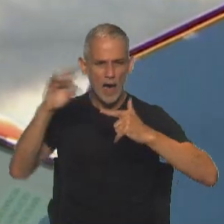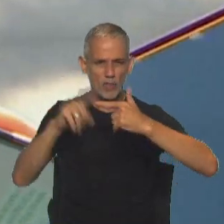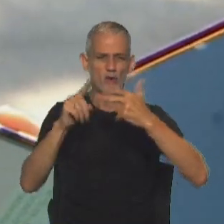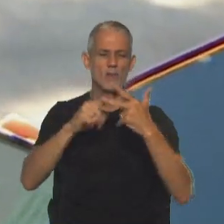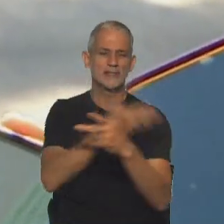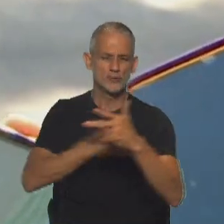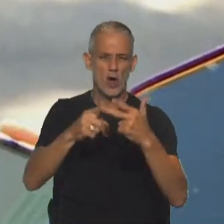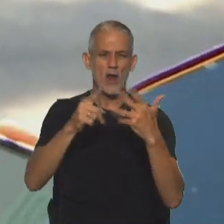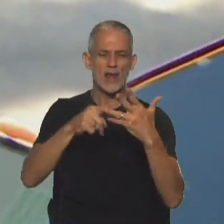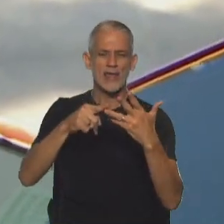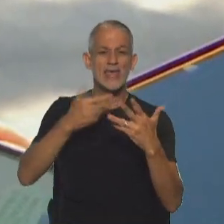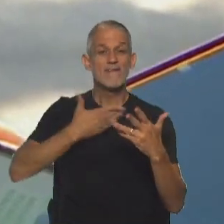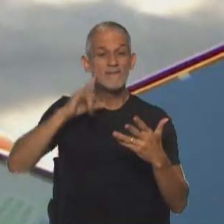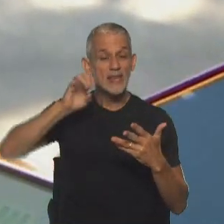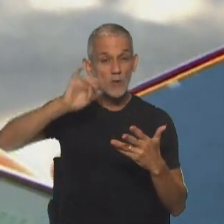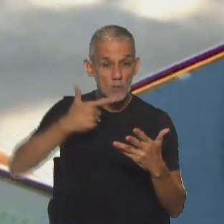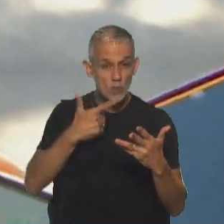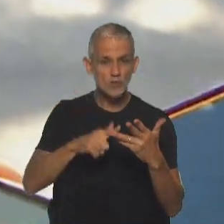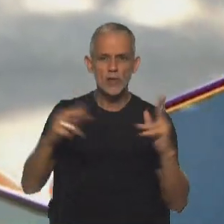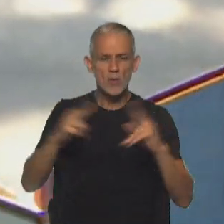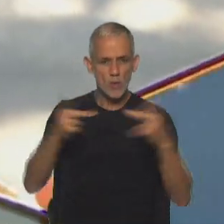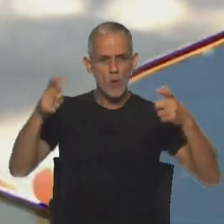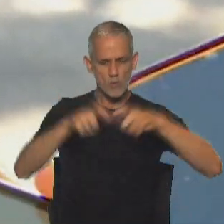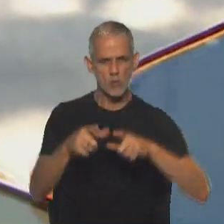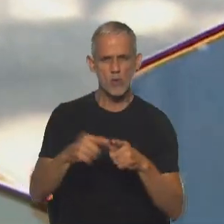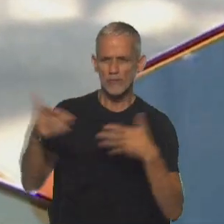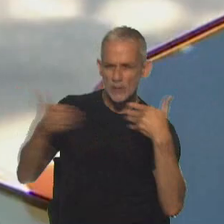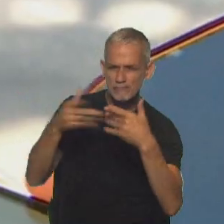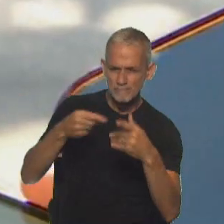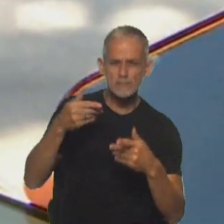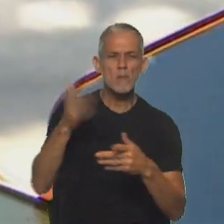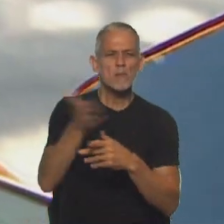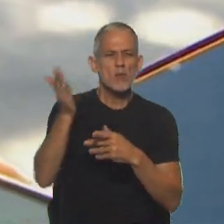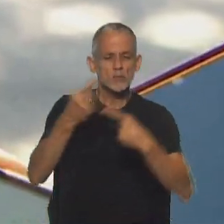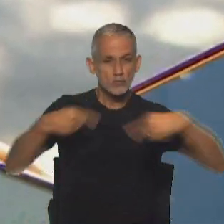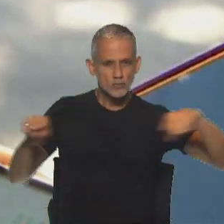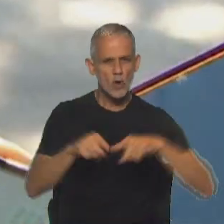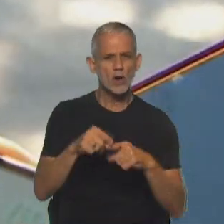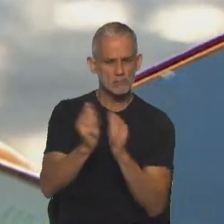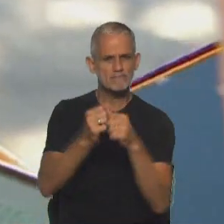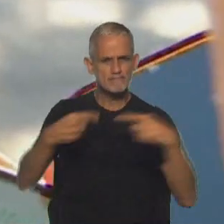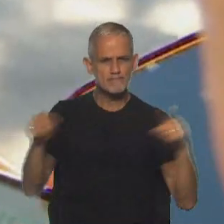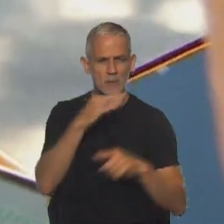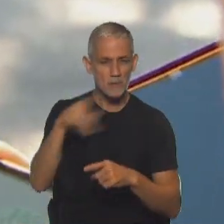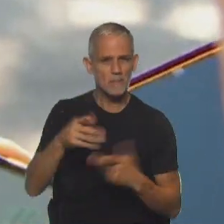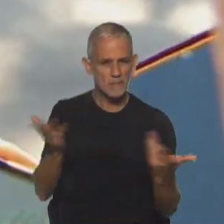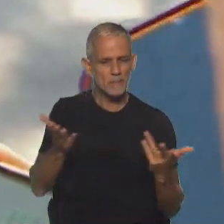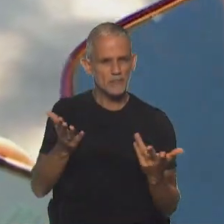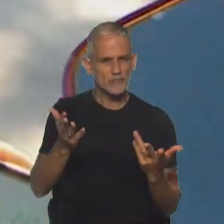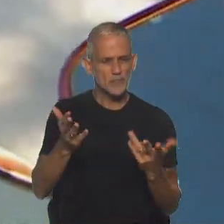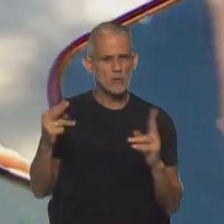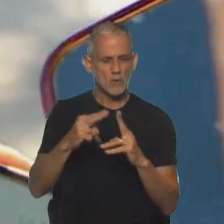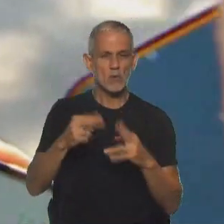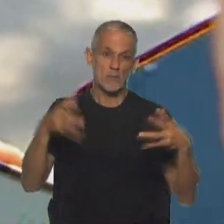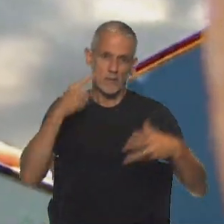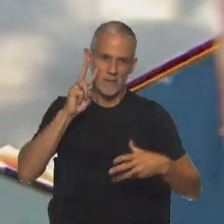Daniel Scioli, con Daniel Filmus, un encuentro muy importante con los productores, la Argentina que produce también encuentra en el frente de todos, por supuesto, una mirada